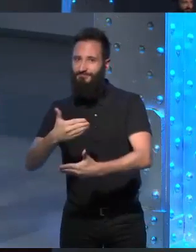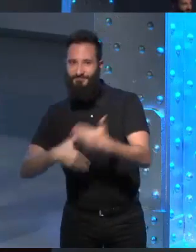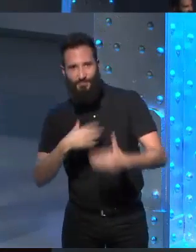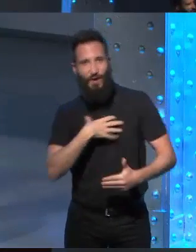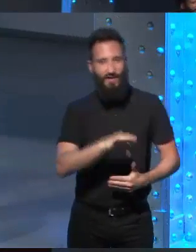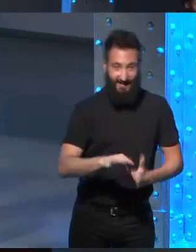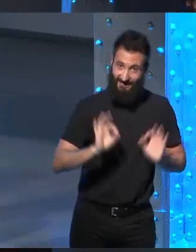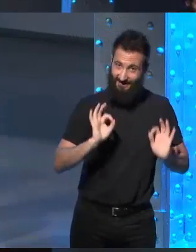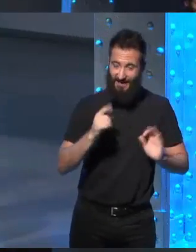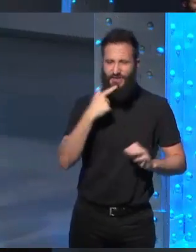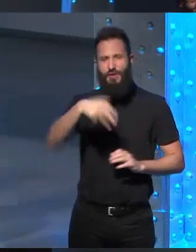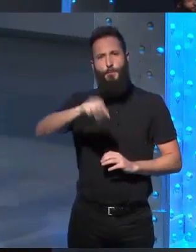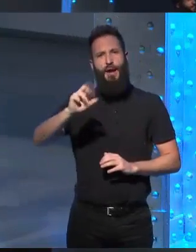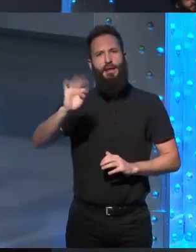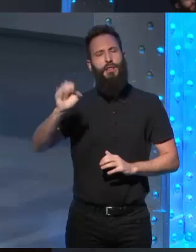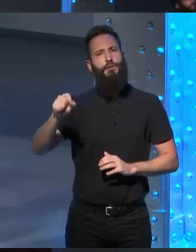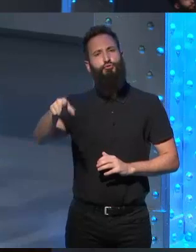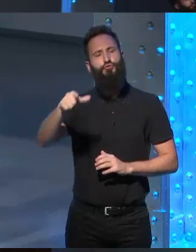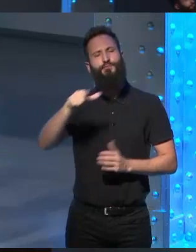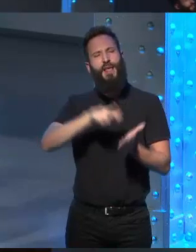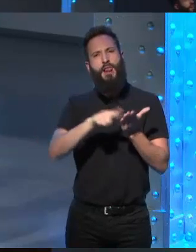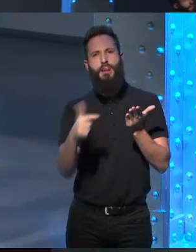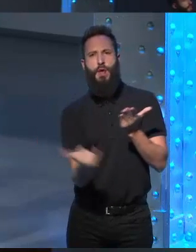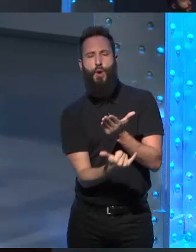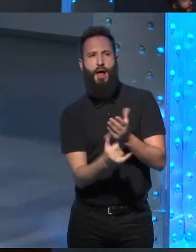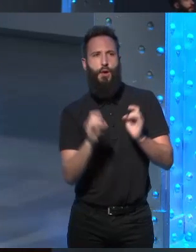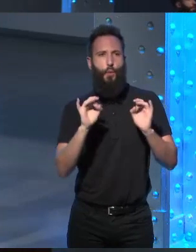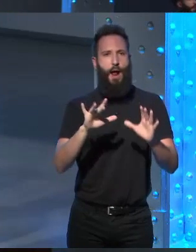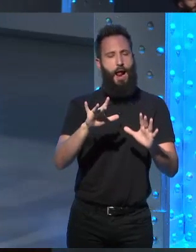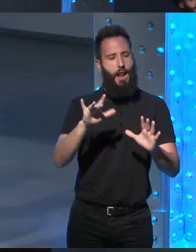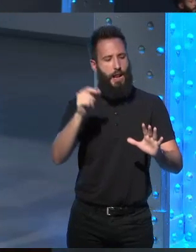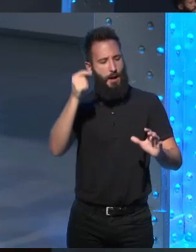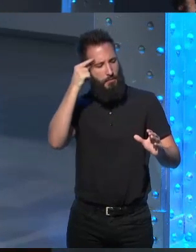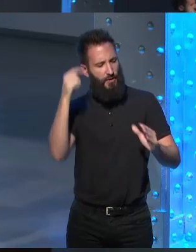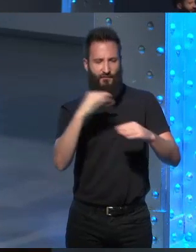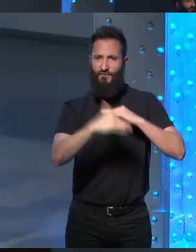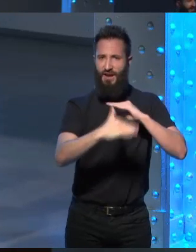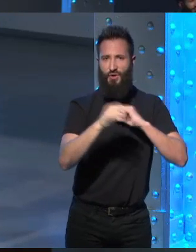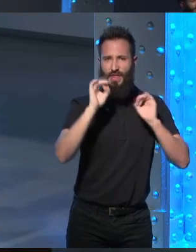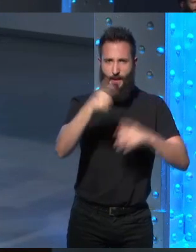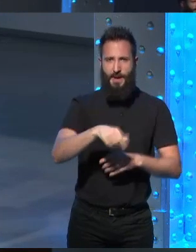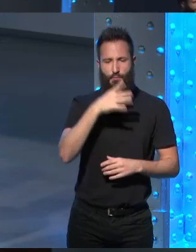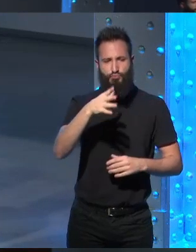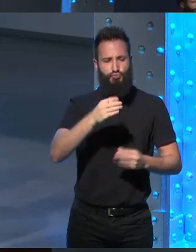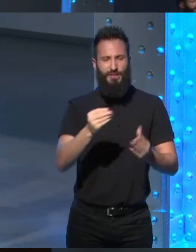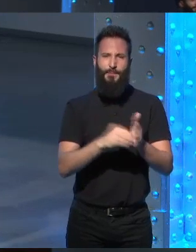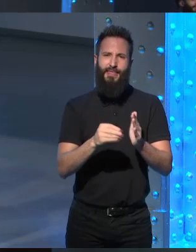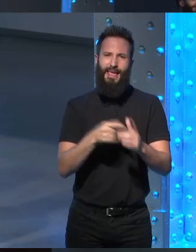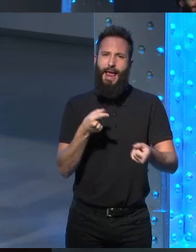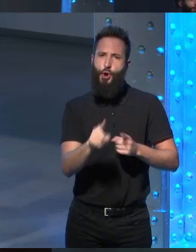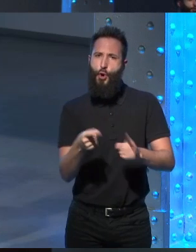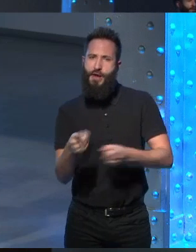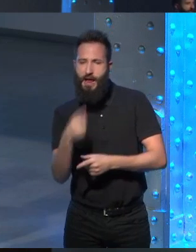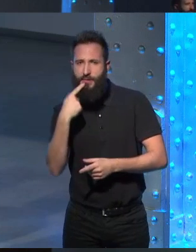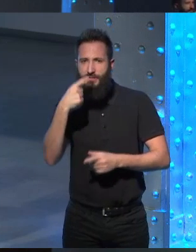Marta, tú utilizas un lenguaje coloquial, utilizas también siempre la ironía como recurso humorístico, pero al final lo que estás